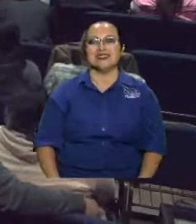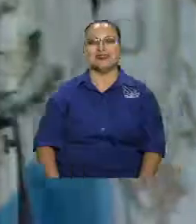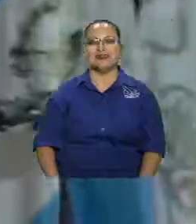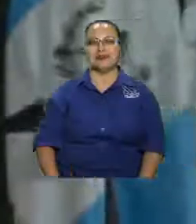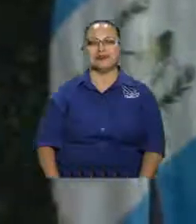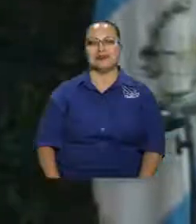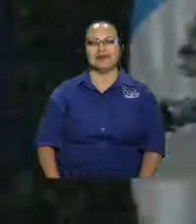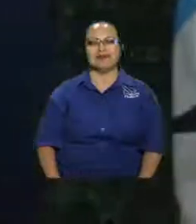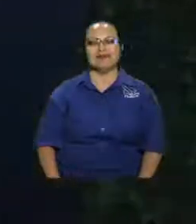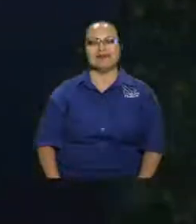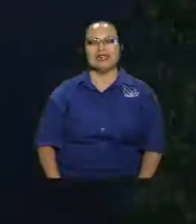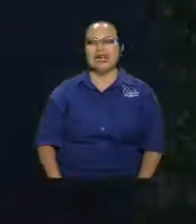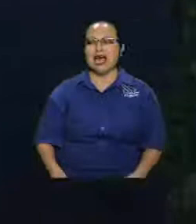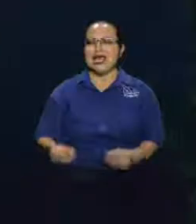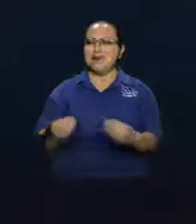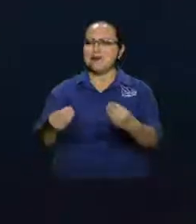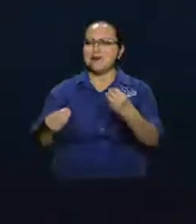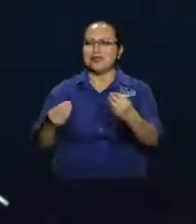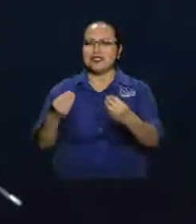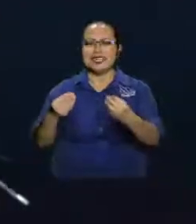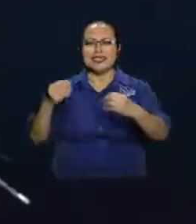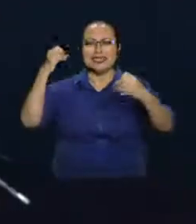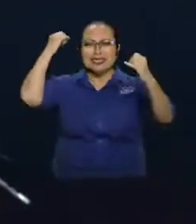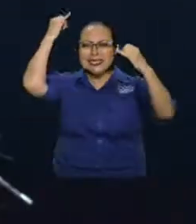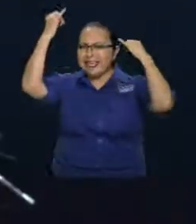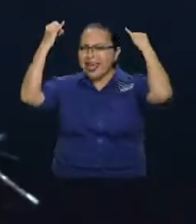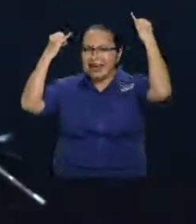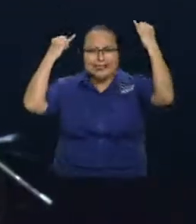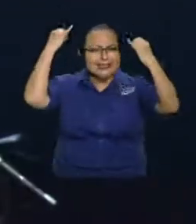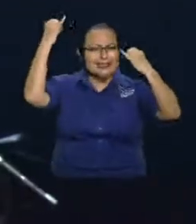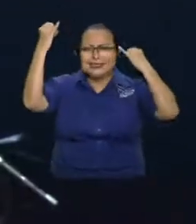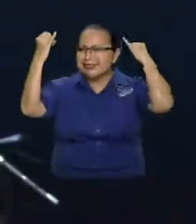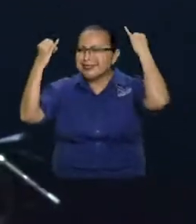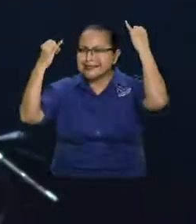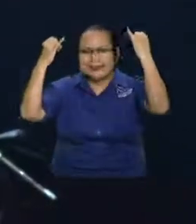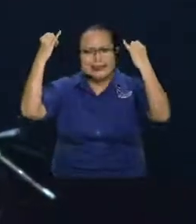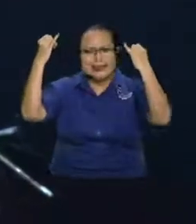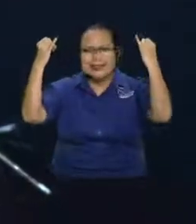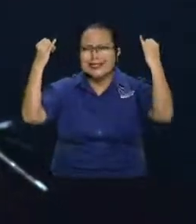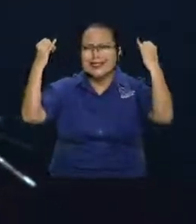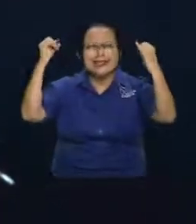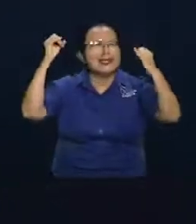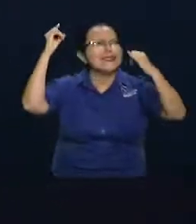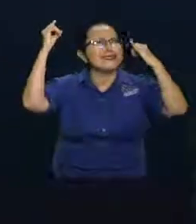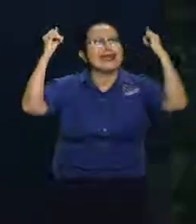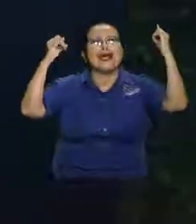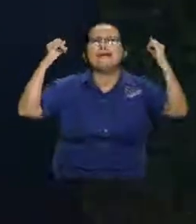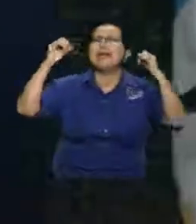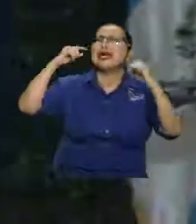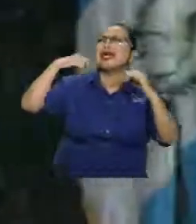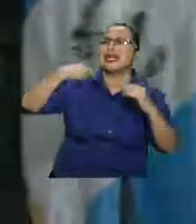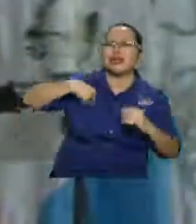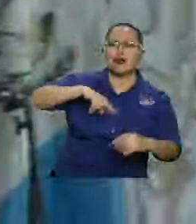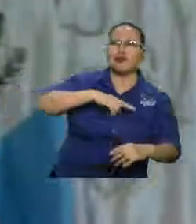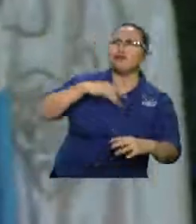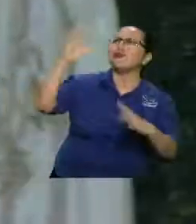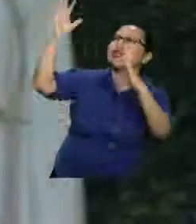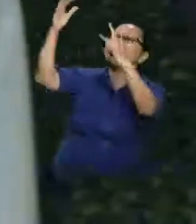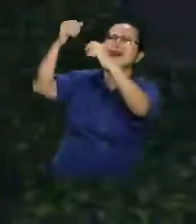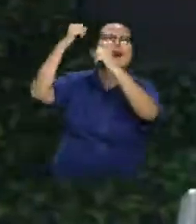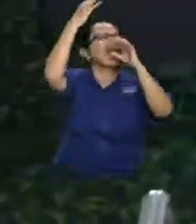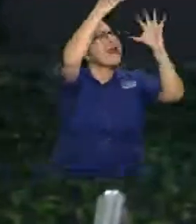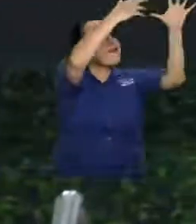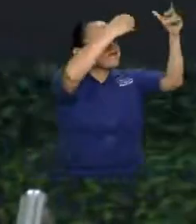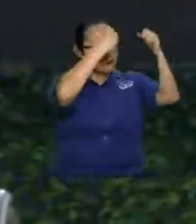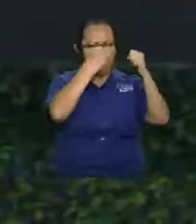Entonces, hay una cantidad de ideas, hermano, que están ahí para que